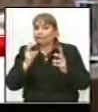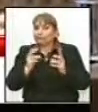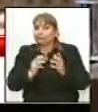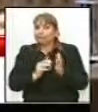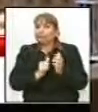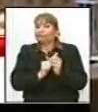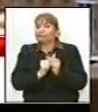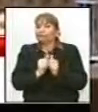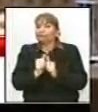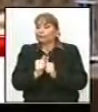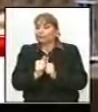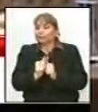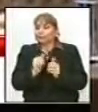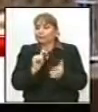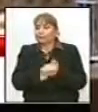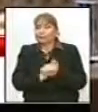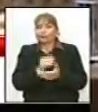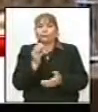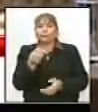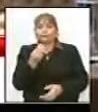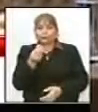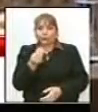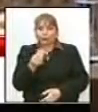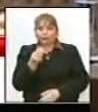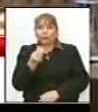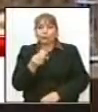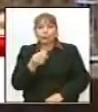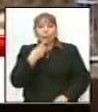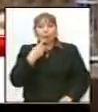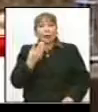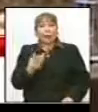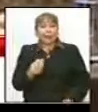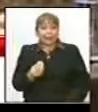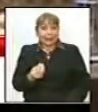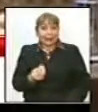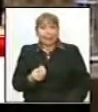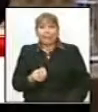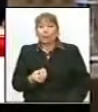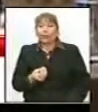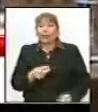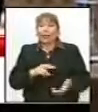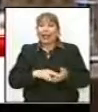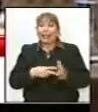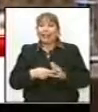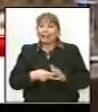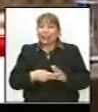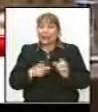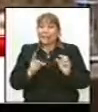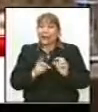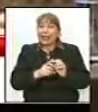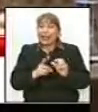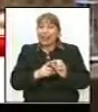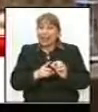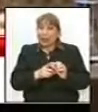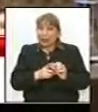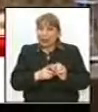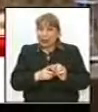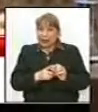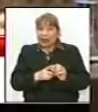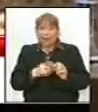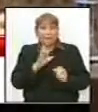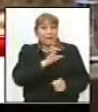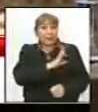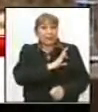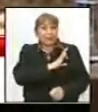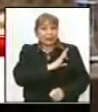rozando también. ¿Y por qué? Porque al definir, con las palabras que definió el señor fiscal